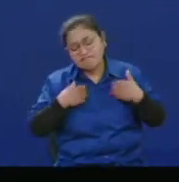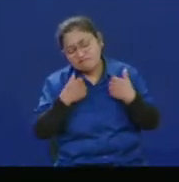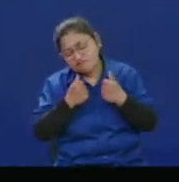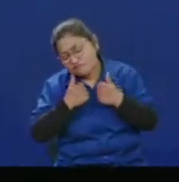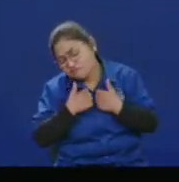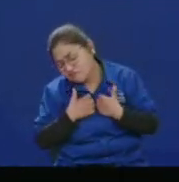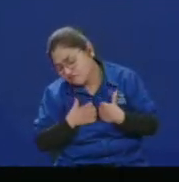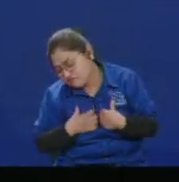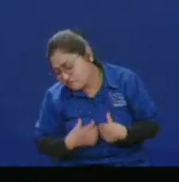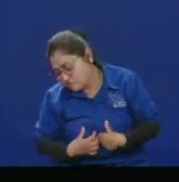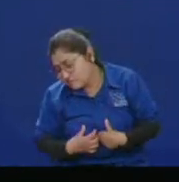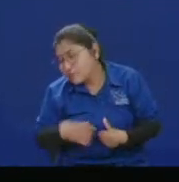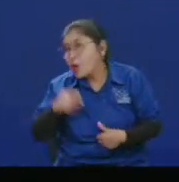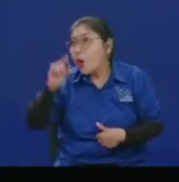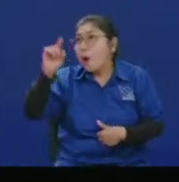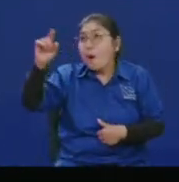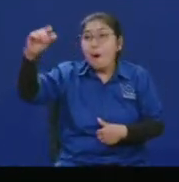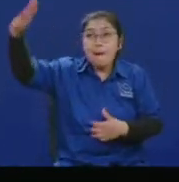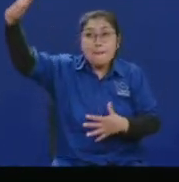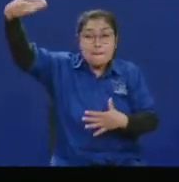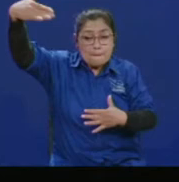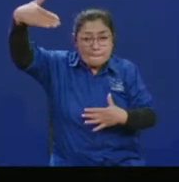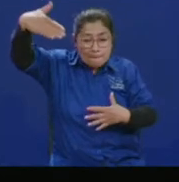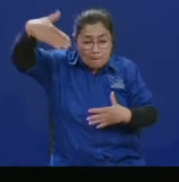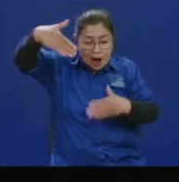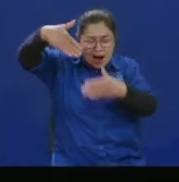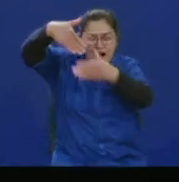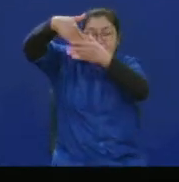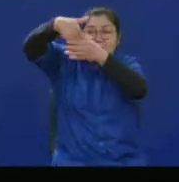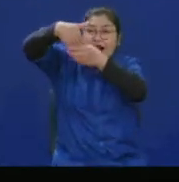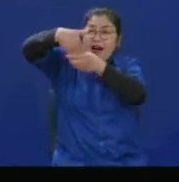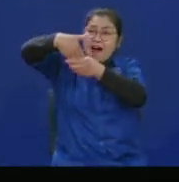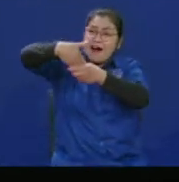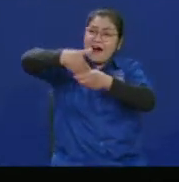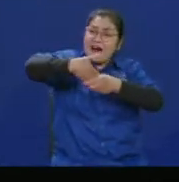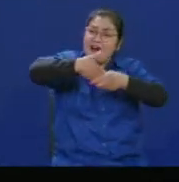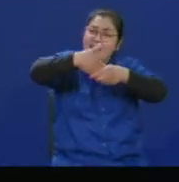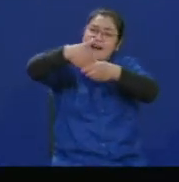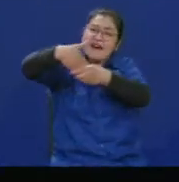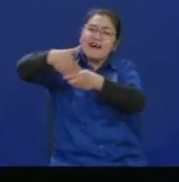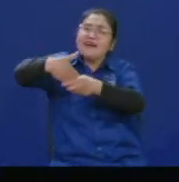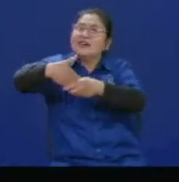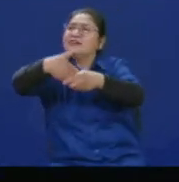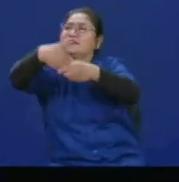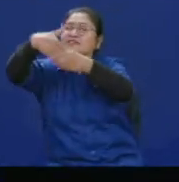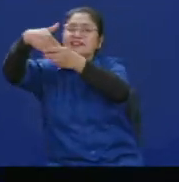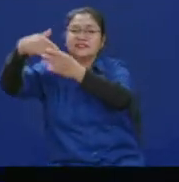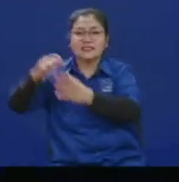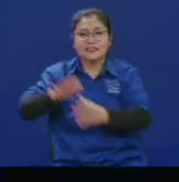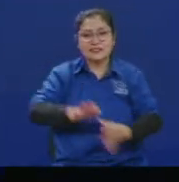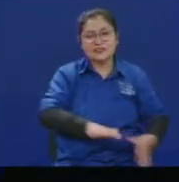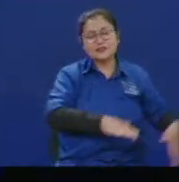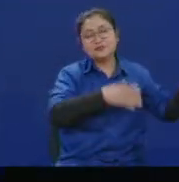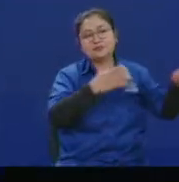fuerzas, tu mano se extendió y me invitó a seguir.